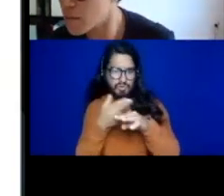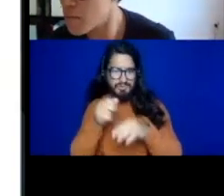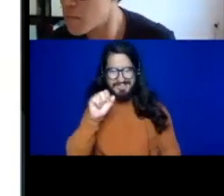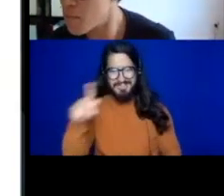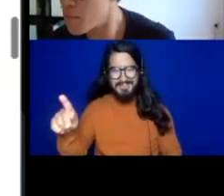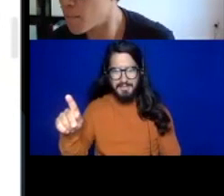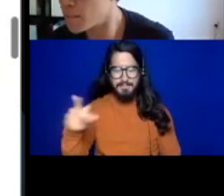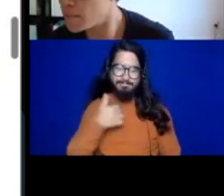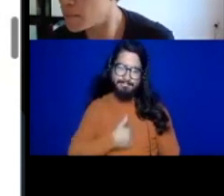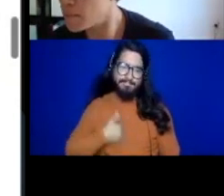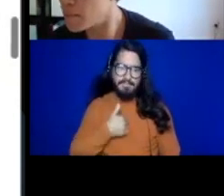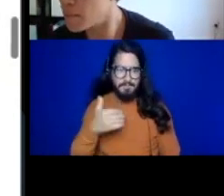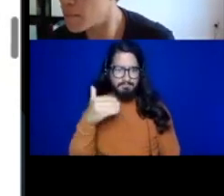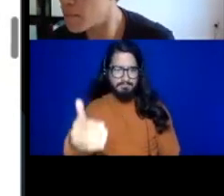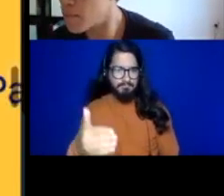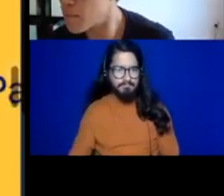usando la aplicación.